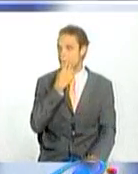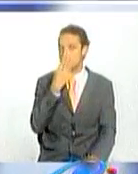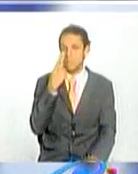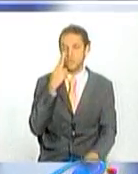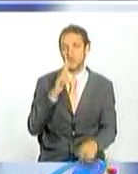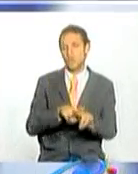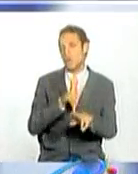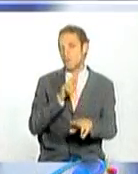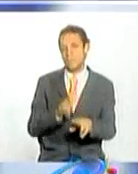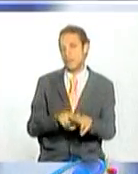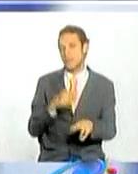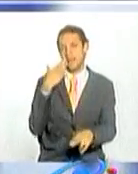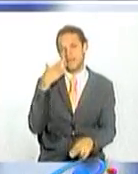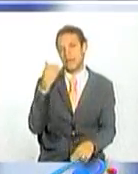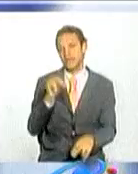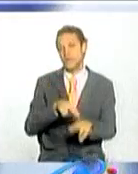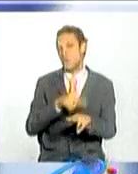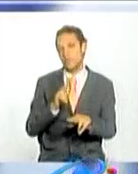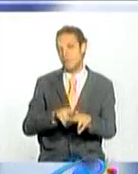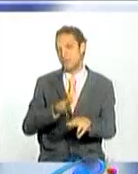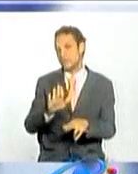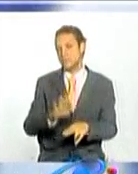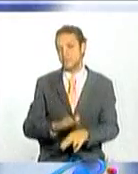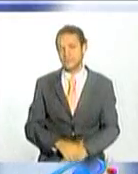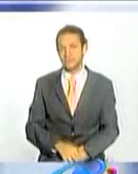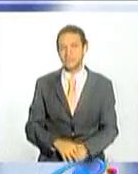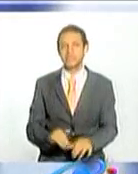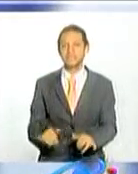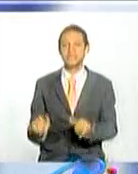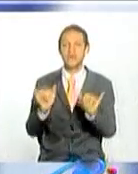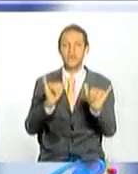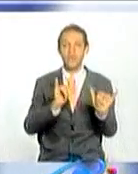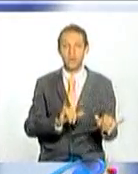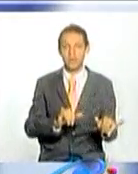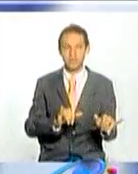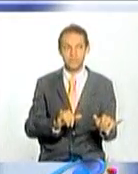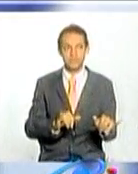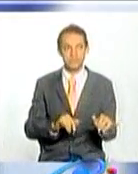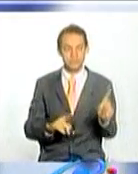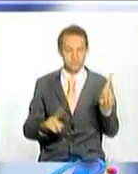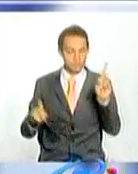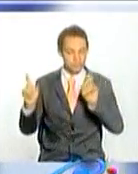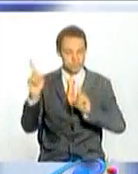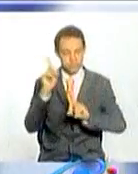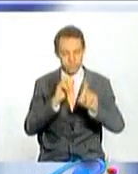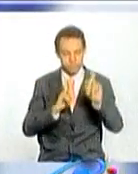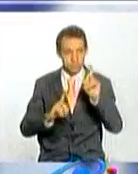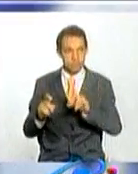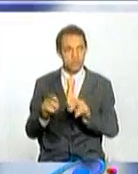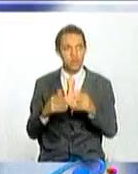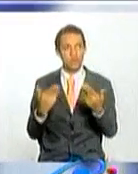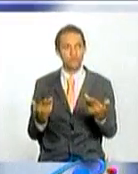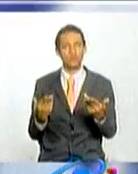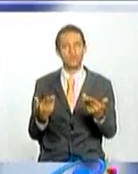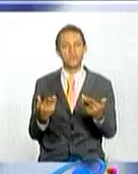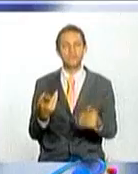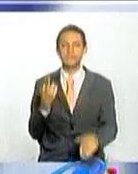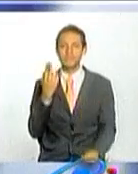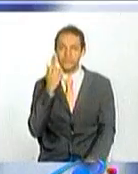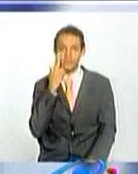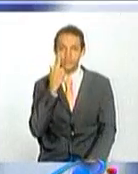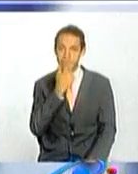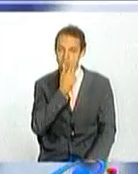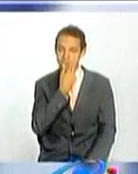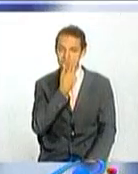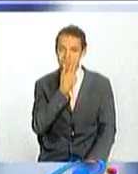normal. Igualmente también tenemos que hacer un examen minucioso hacia la cadena ganglionar de las